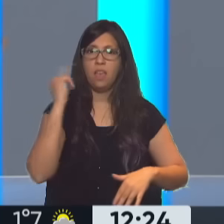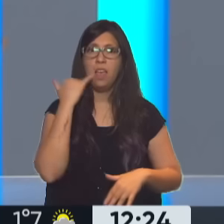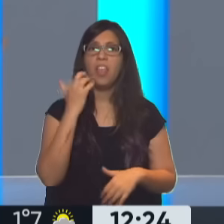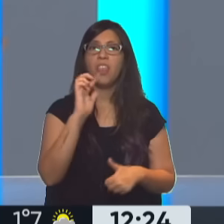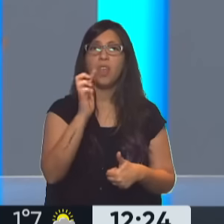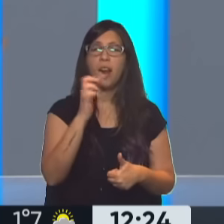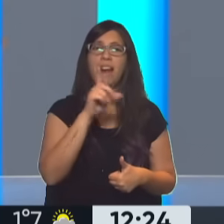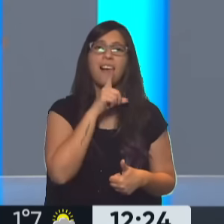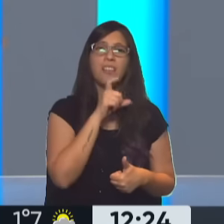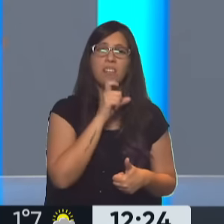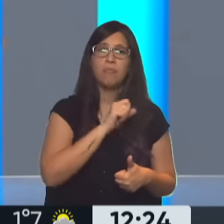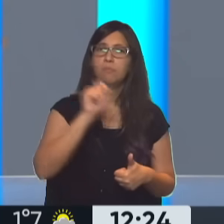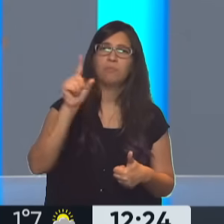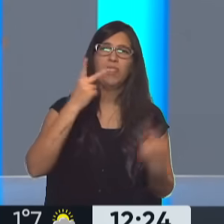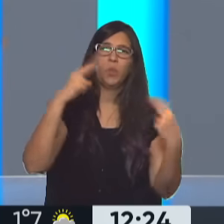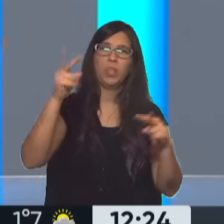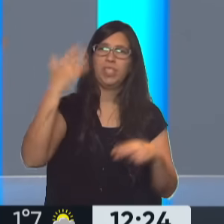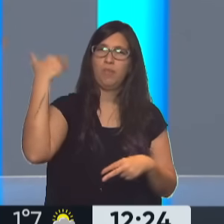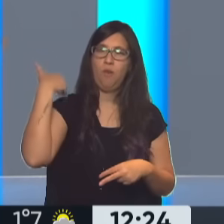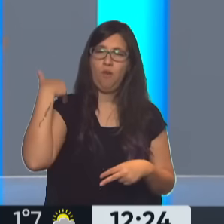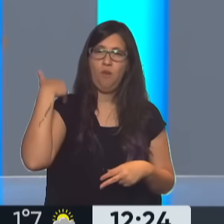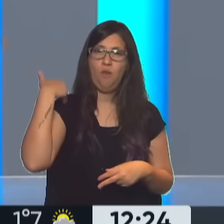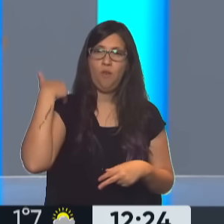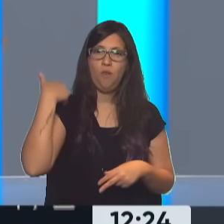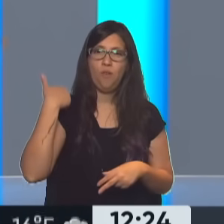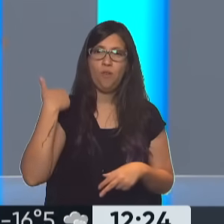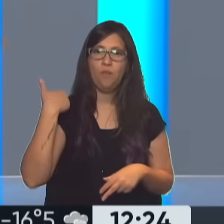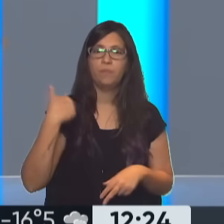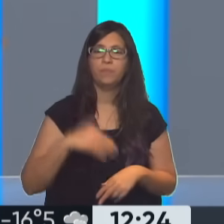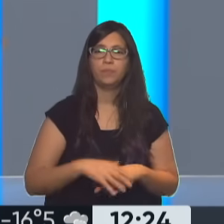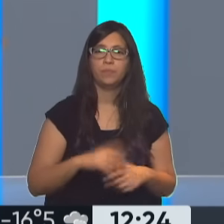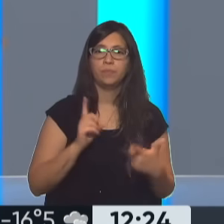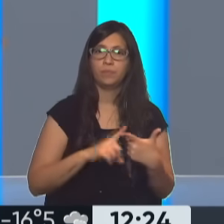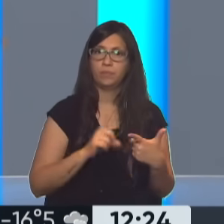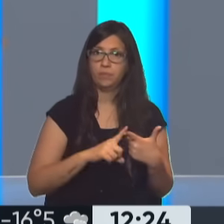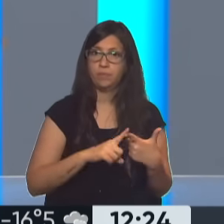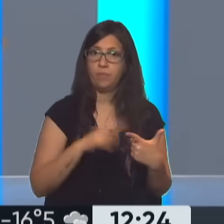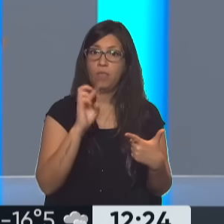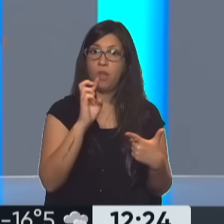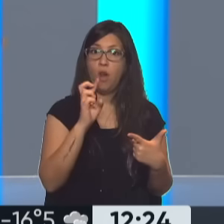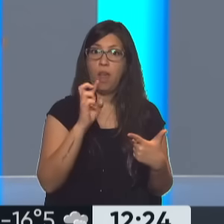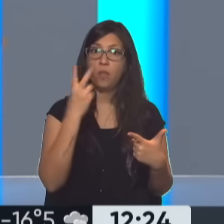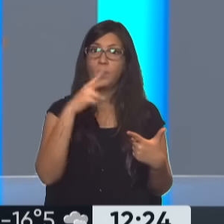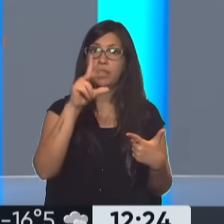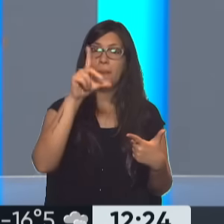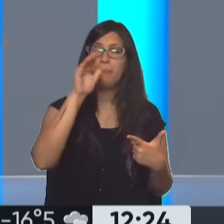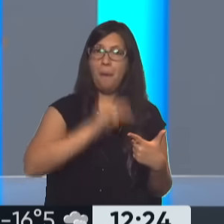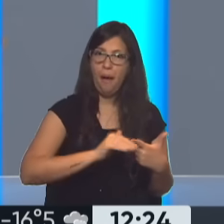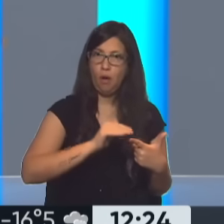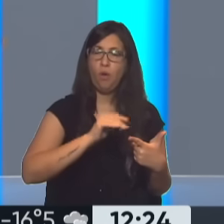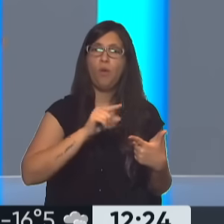catar que del dólar turismo Exacto más allá determin nivel de consum otro dólar turista más bajo que